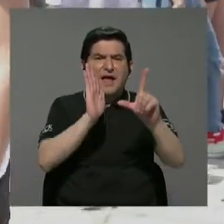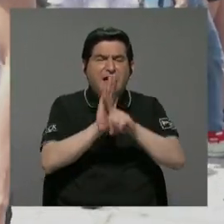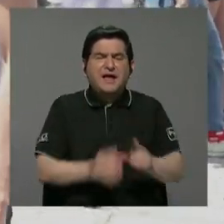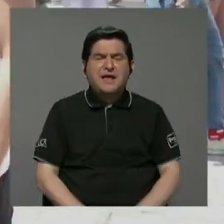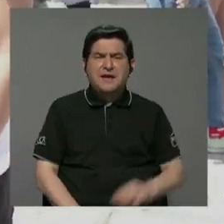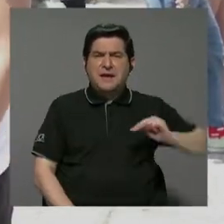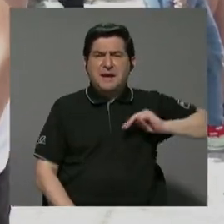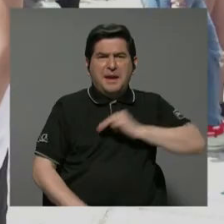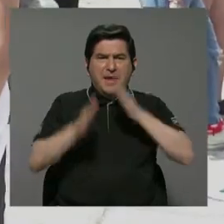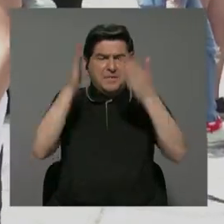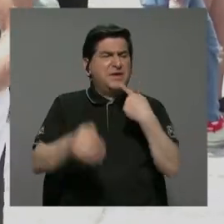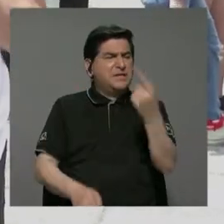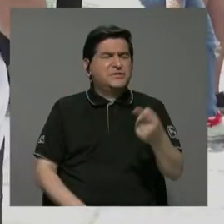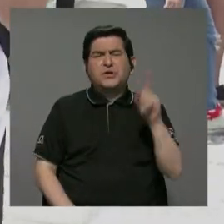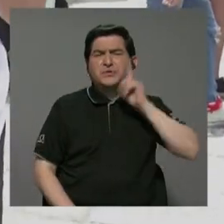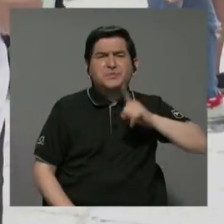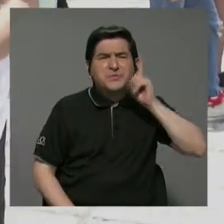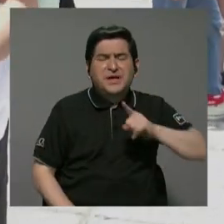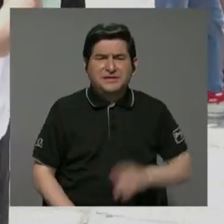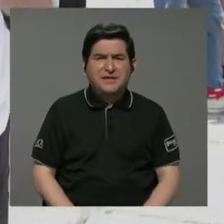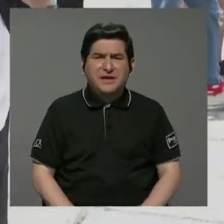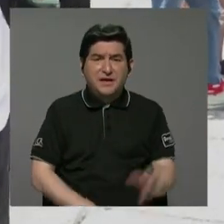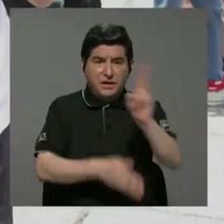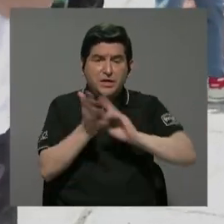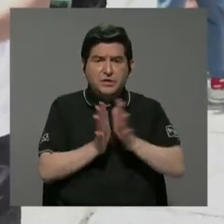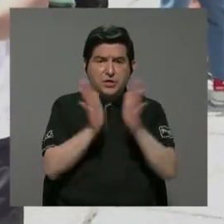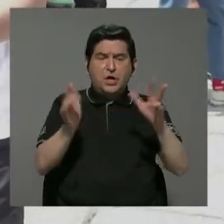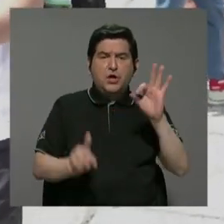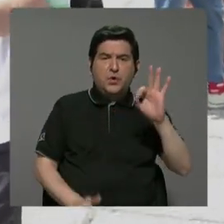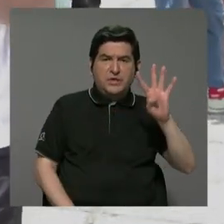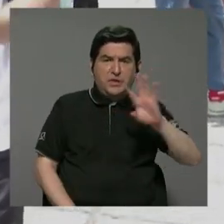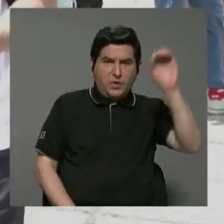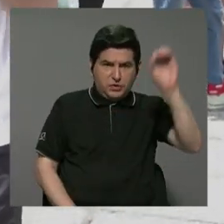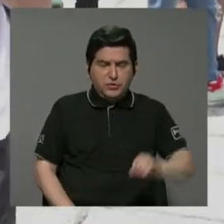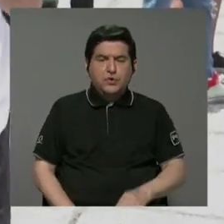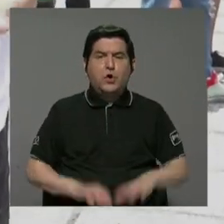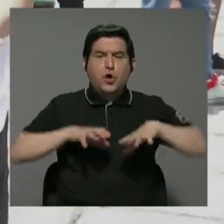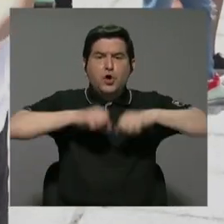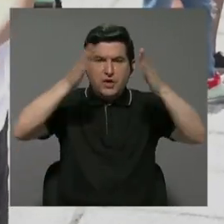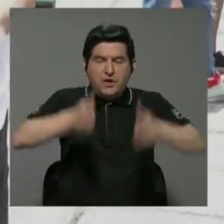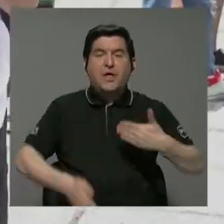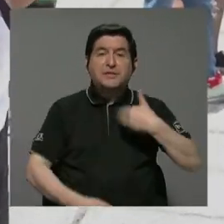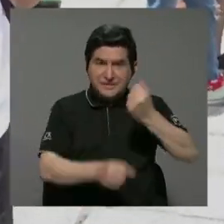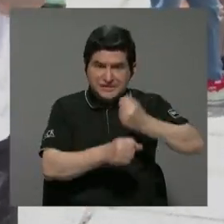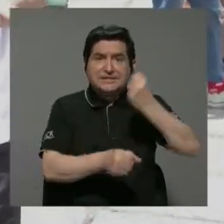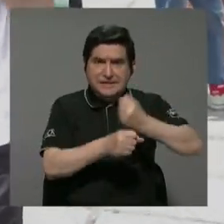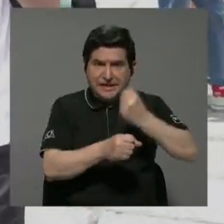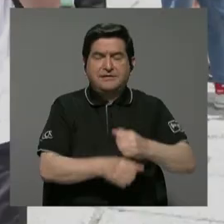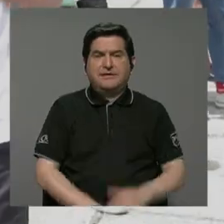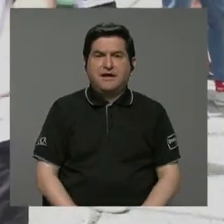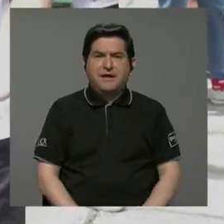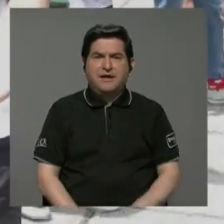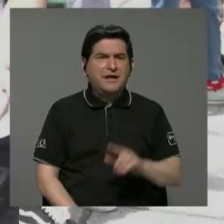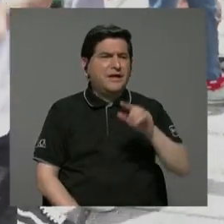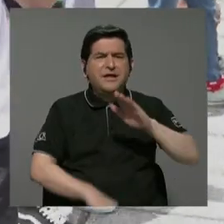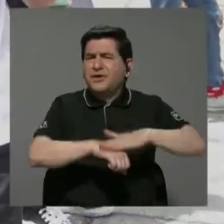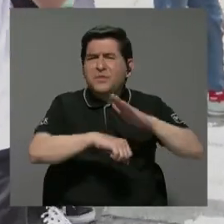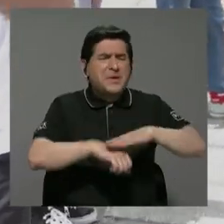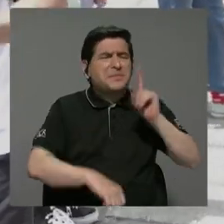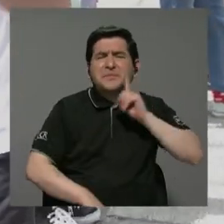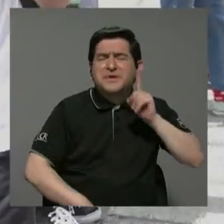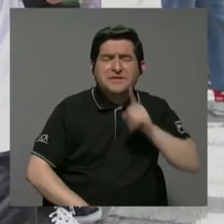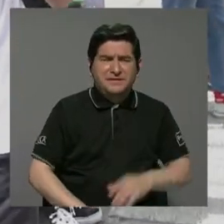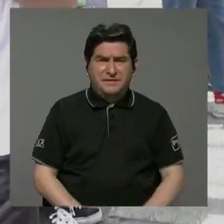los ministros del gobierno dijeron muchísimas mentiras. Las universidades públicas, el 94% de sus egresados tienen empleo. Señores y señoras, no dejen que les mientan.